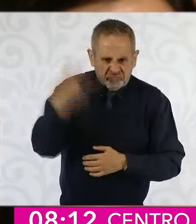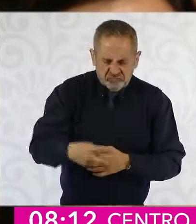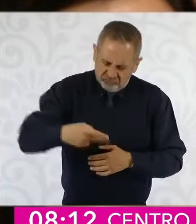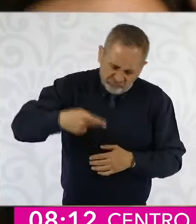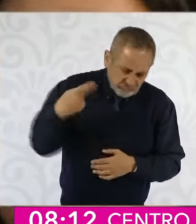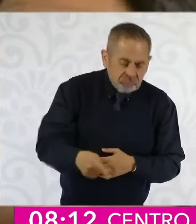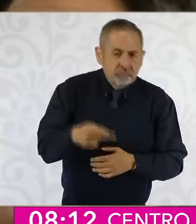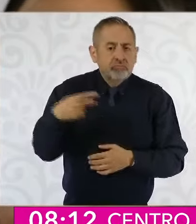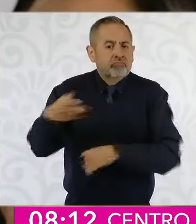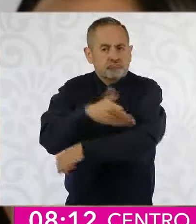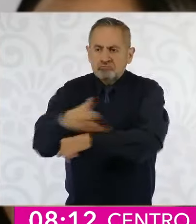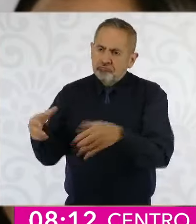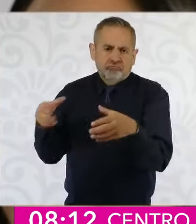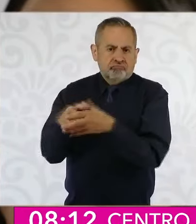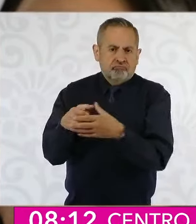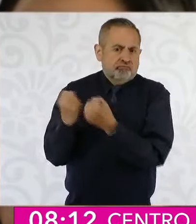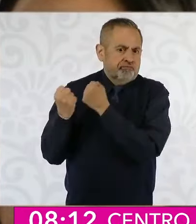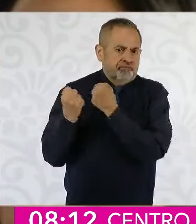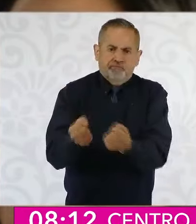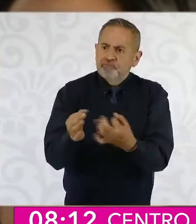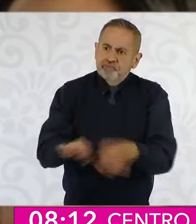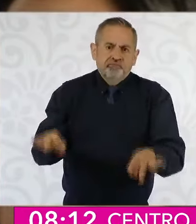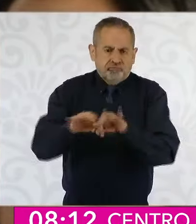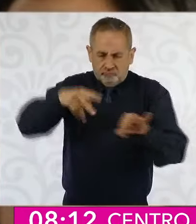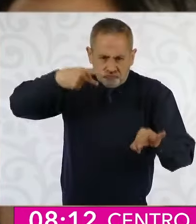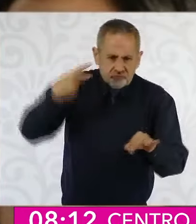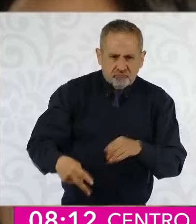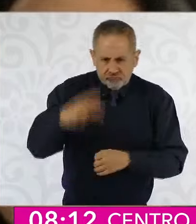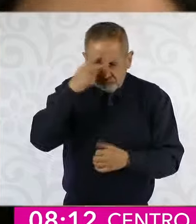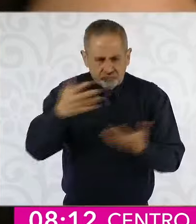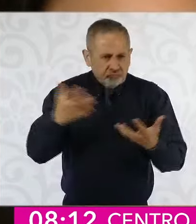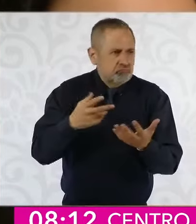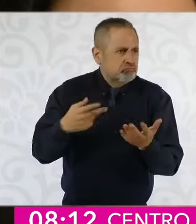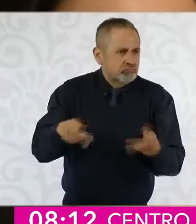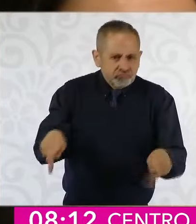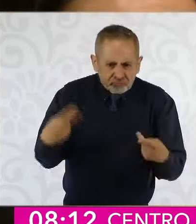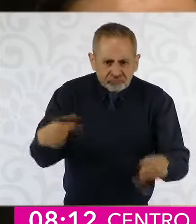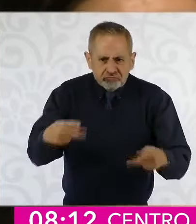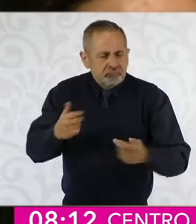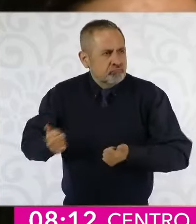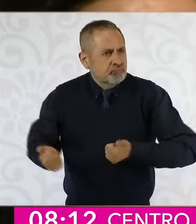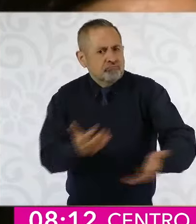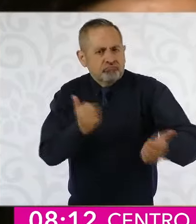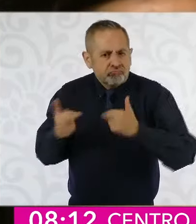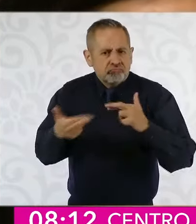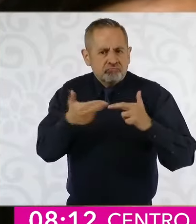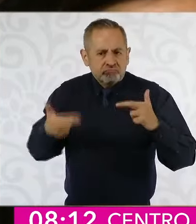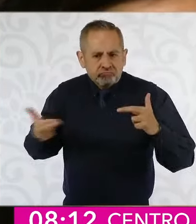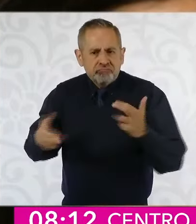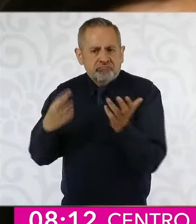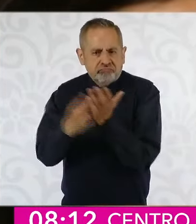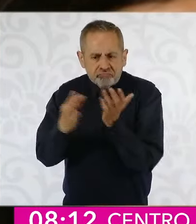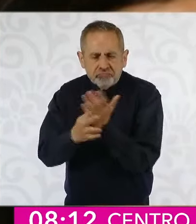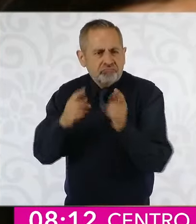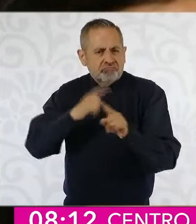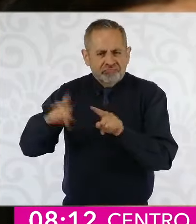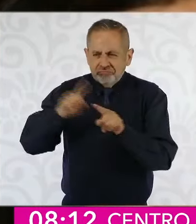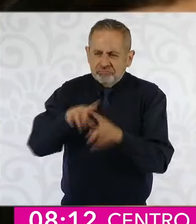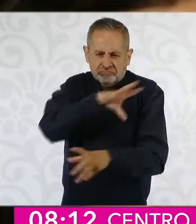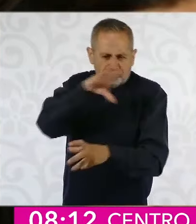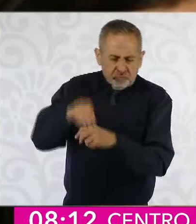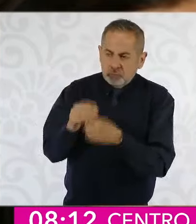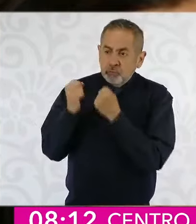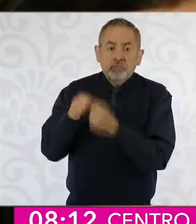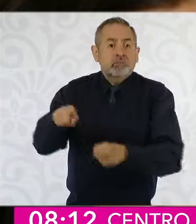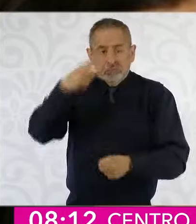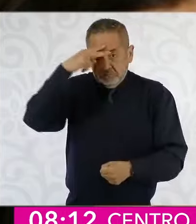y familiar. Una de las empresas más importantes para producción, comercialización y distribución de alambres y aceros largos